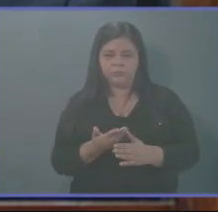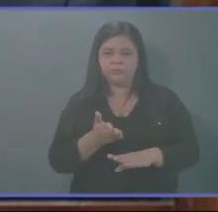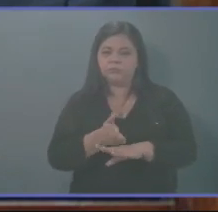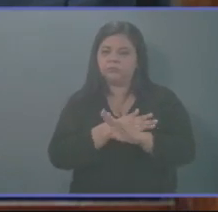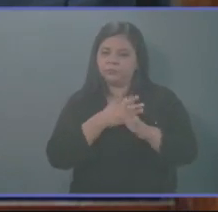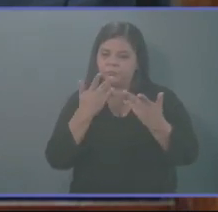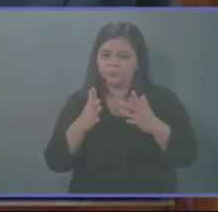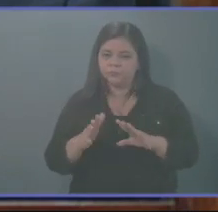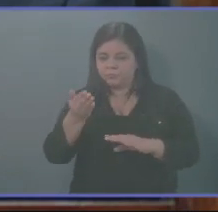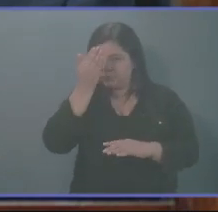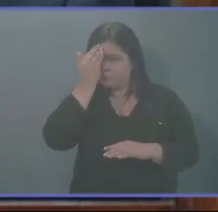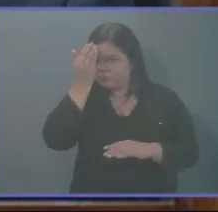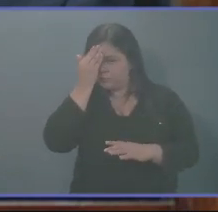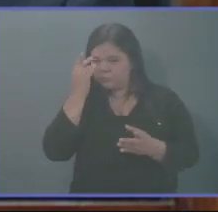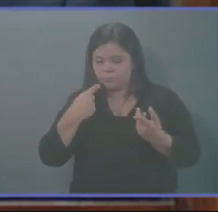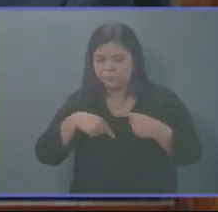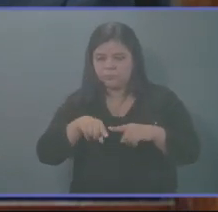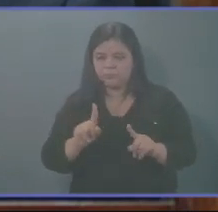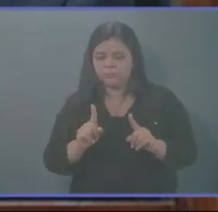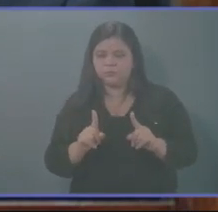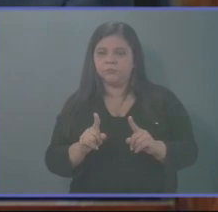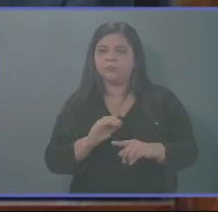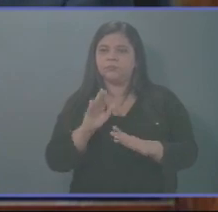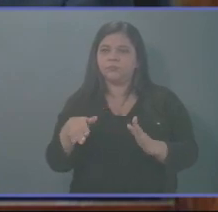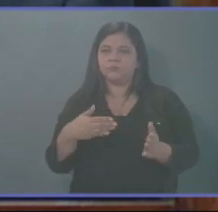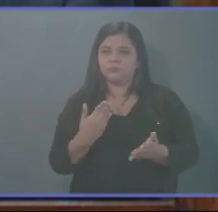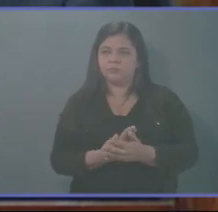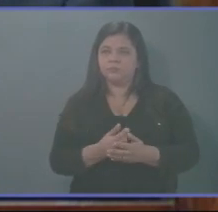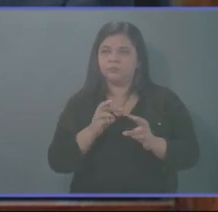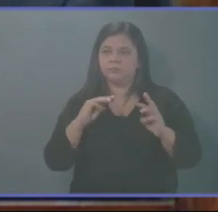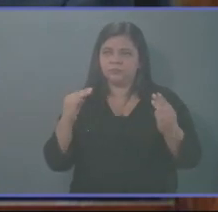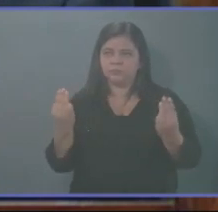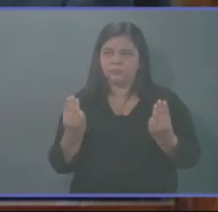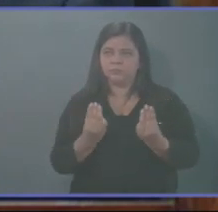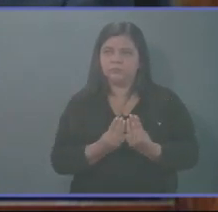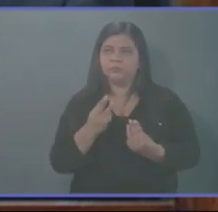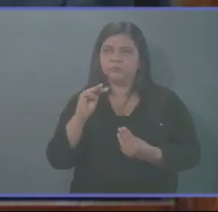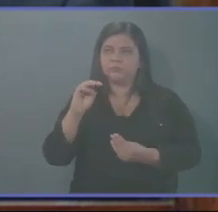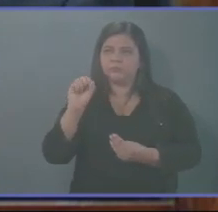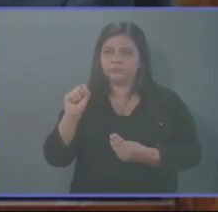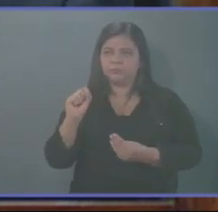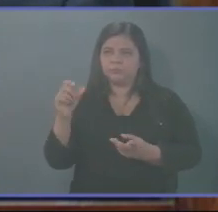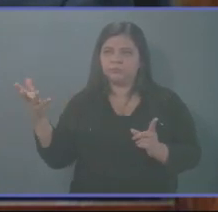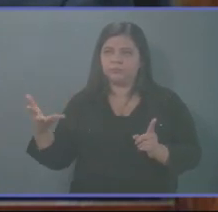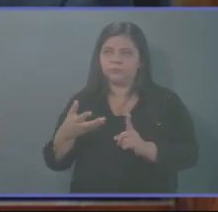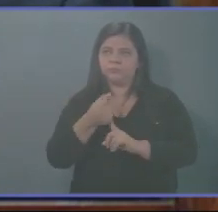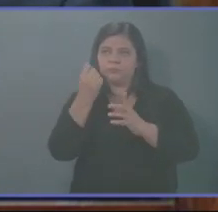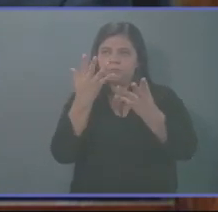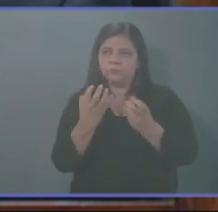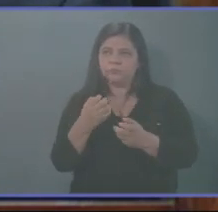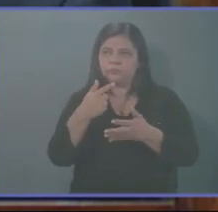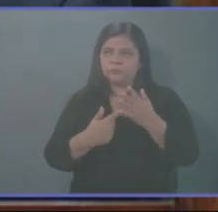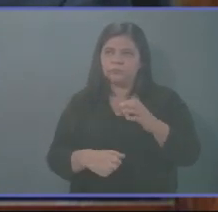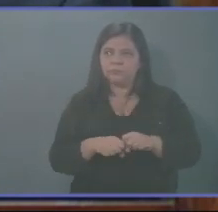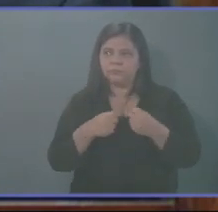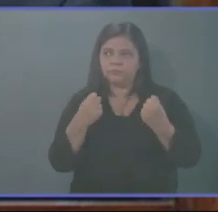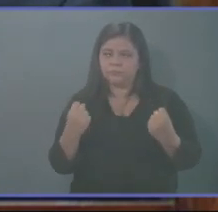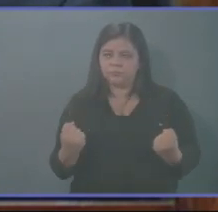y la voluntad de pertenecer a la Pandilla 18 con el objeto o finalidad de cometer delitos.